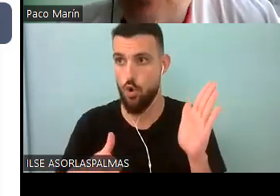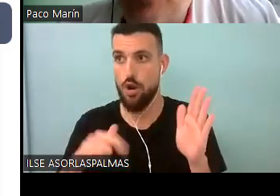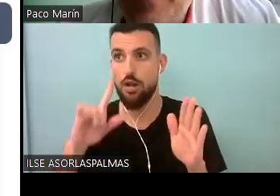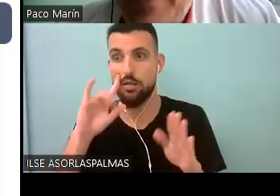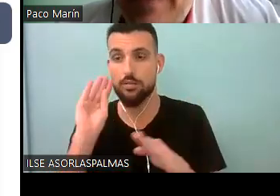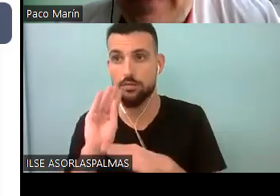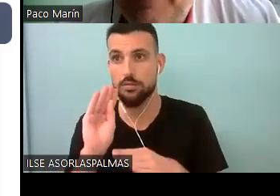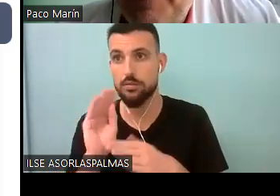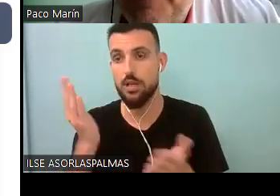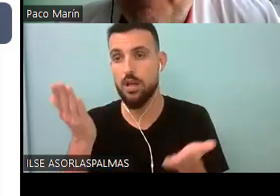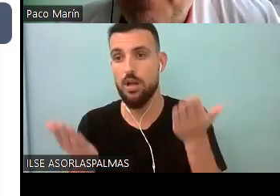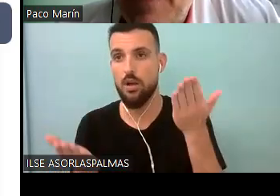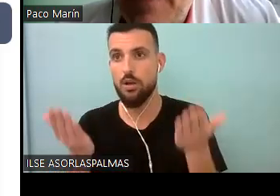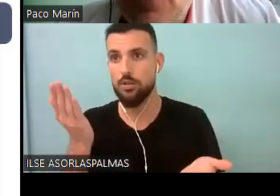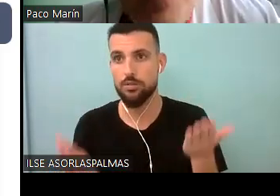por ejemplo,